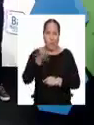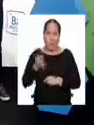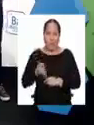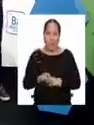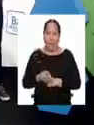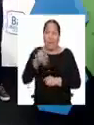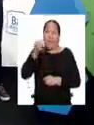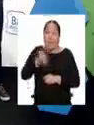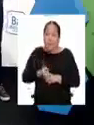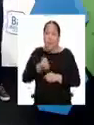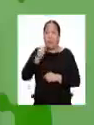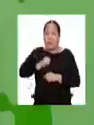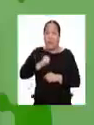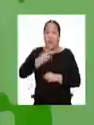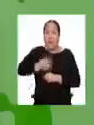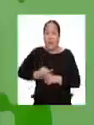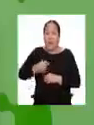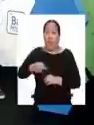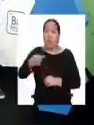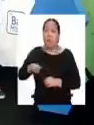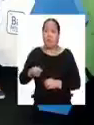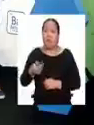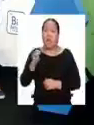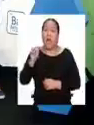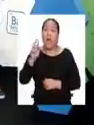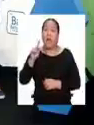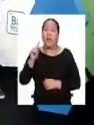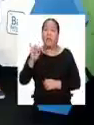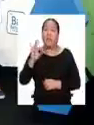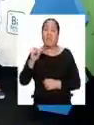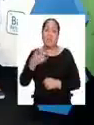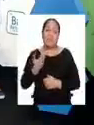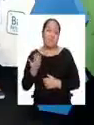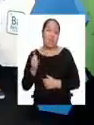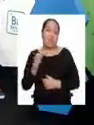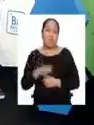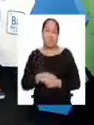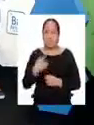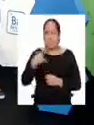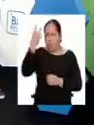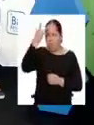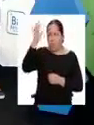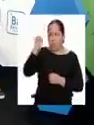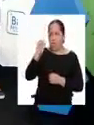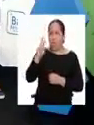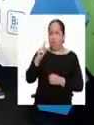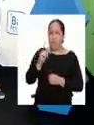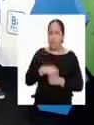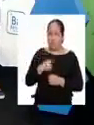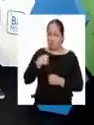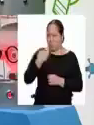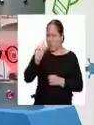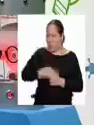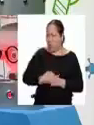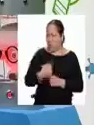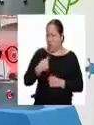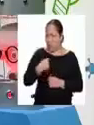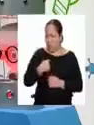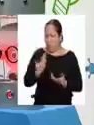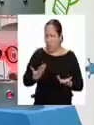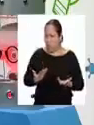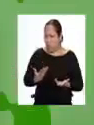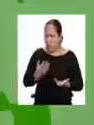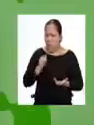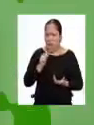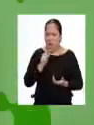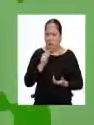realidad y lo artificial es lo artificial. Mi inteligencia es artificial, pero por ello no deja de ser real, cerebro. Lo artificial también es